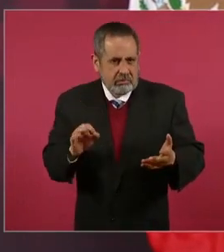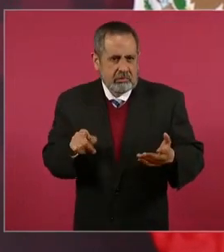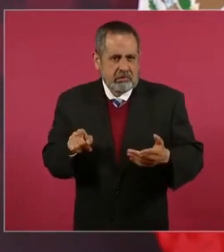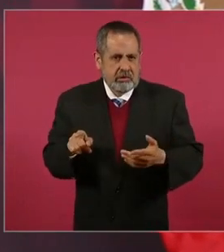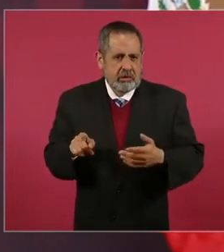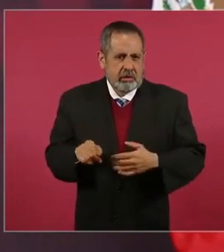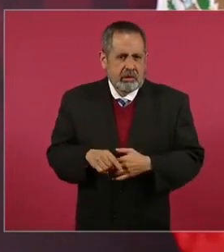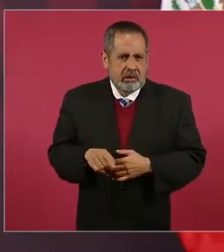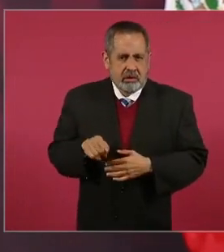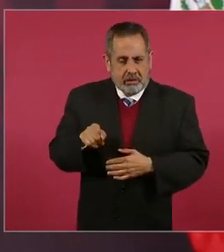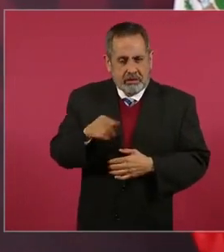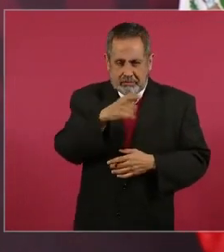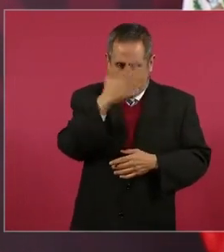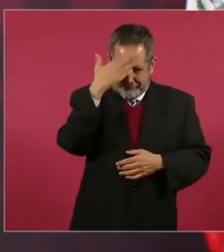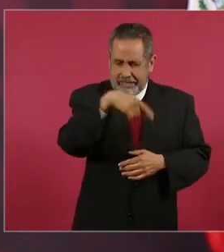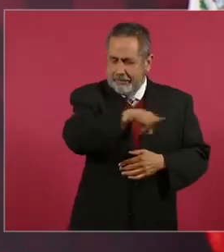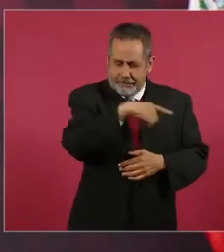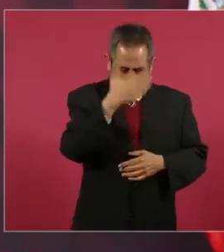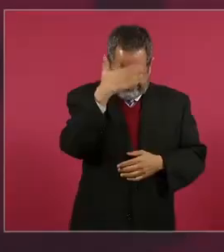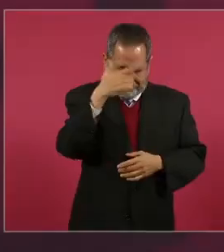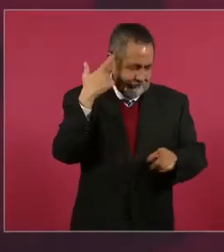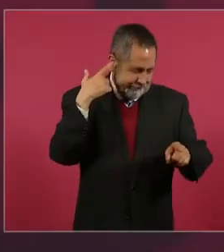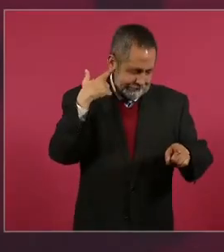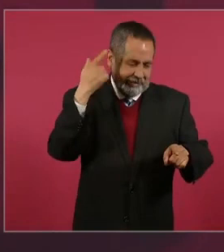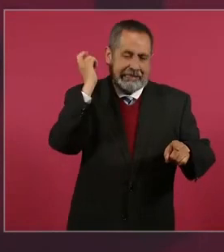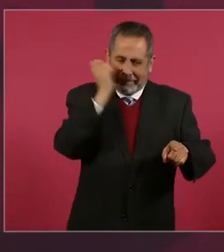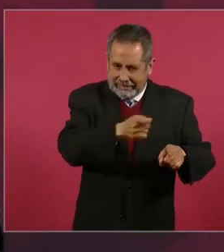que los jesuitas saben a quién me refiero,